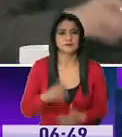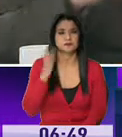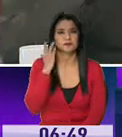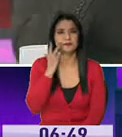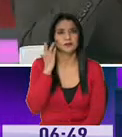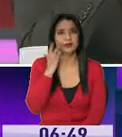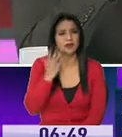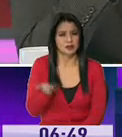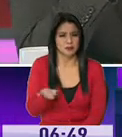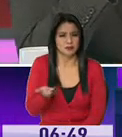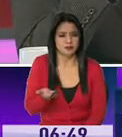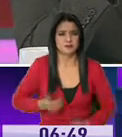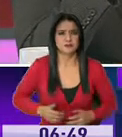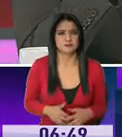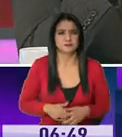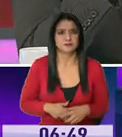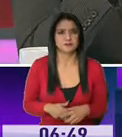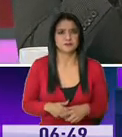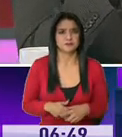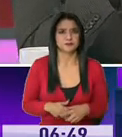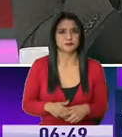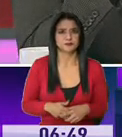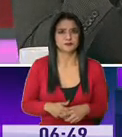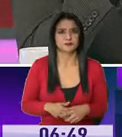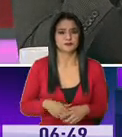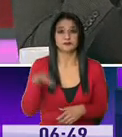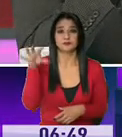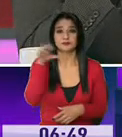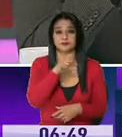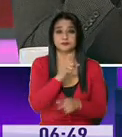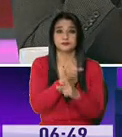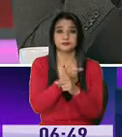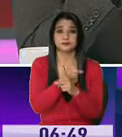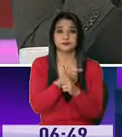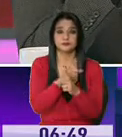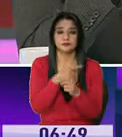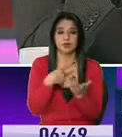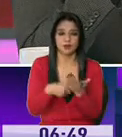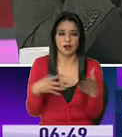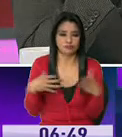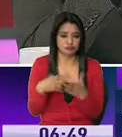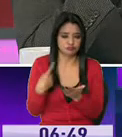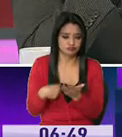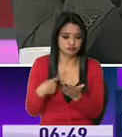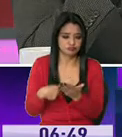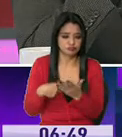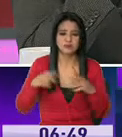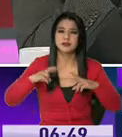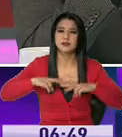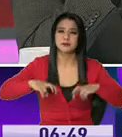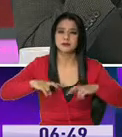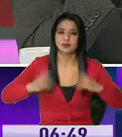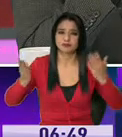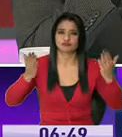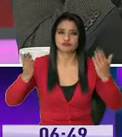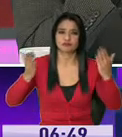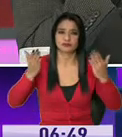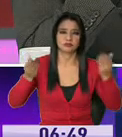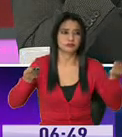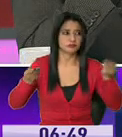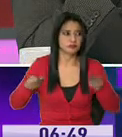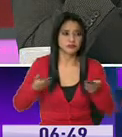lo ha visto la ciudadanía, ¿no? Que es una compañía que en su objeto social, tenía un objeto social múltiple en la superintendencia de compañías, consta que se dedicaba